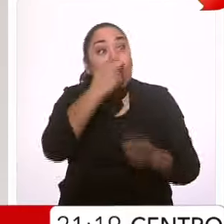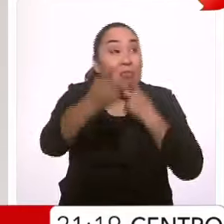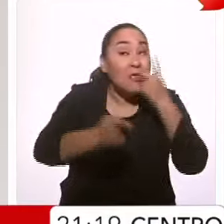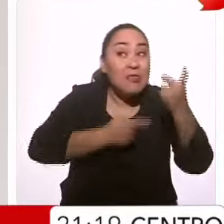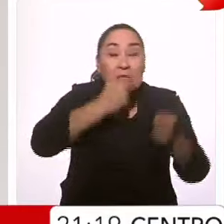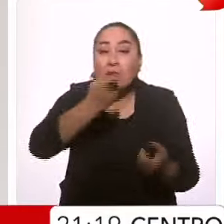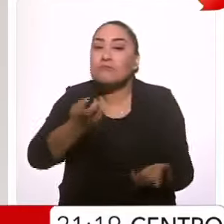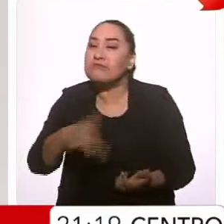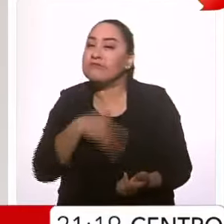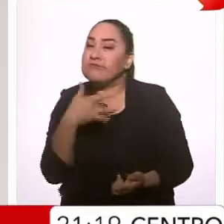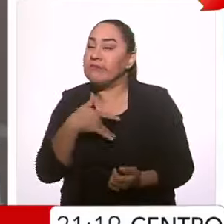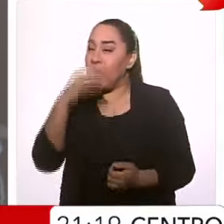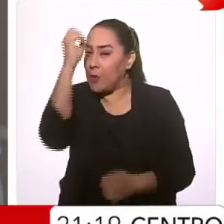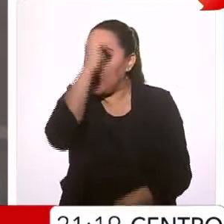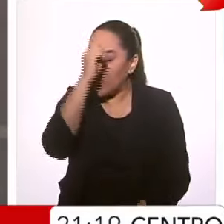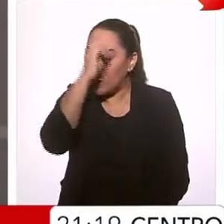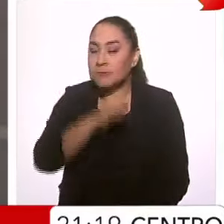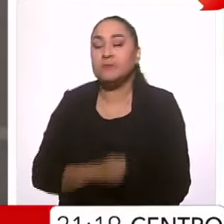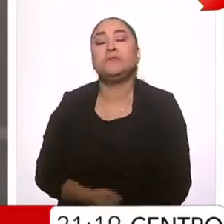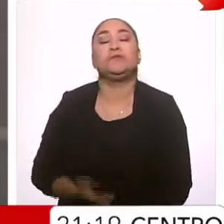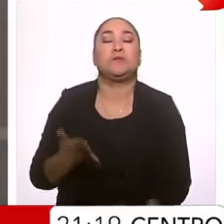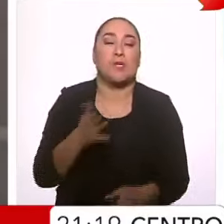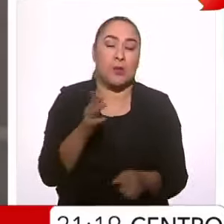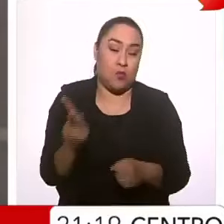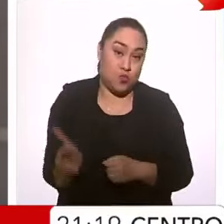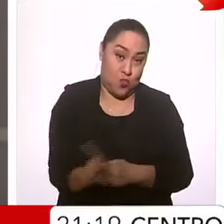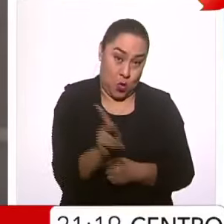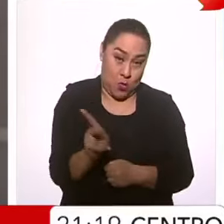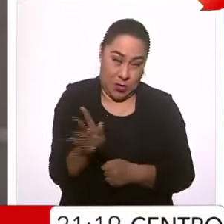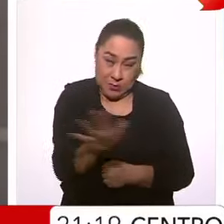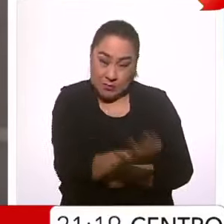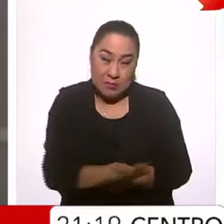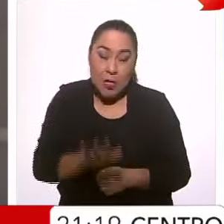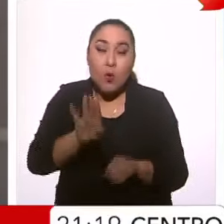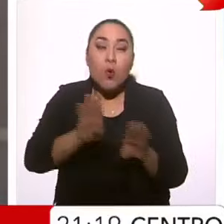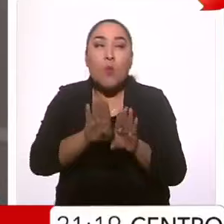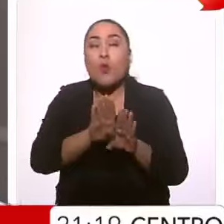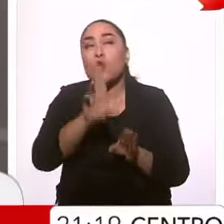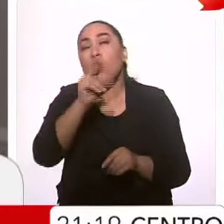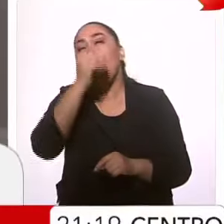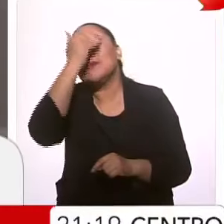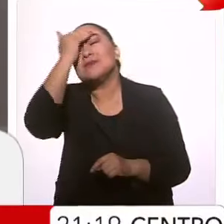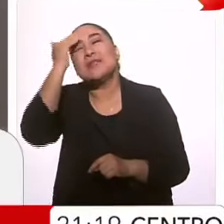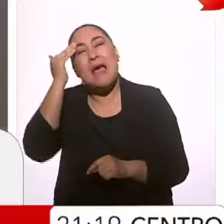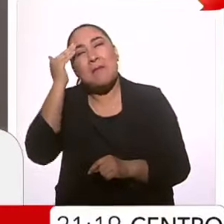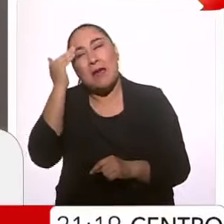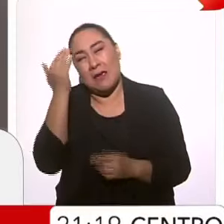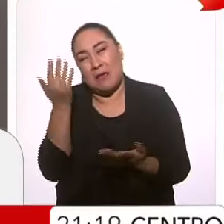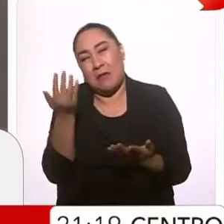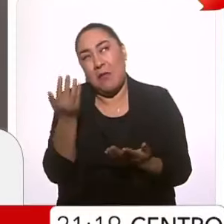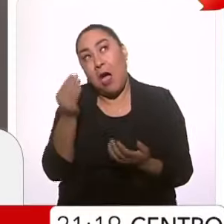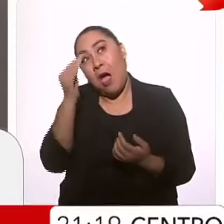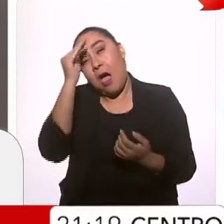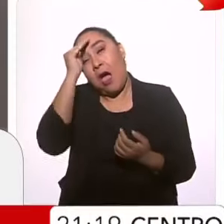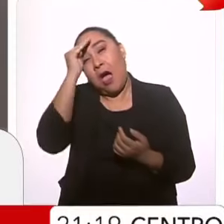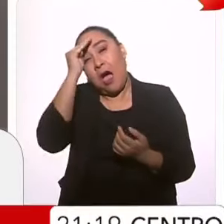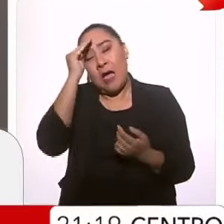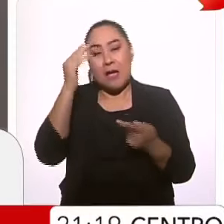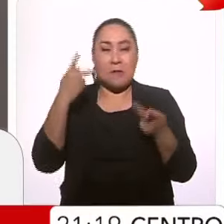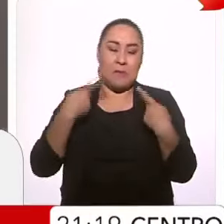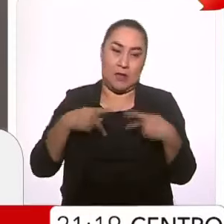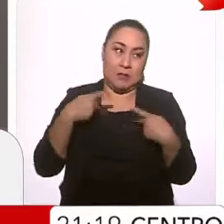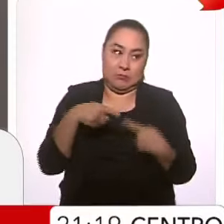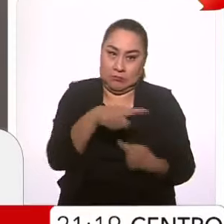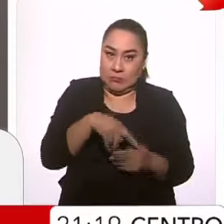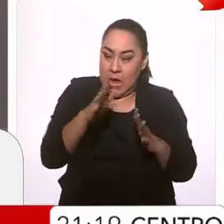senadora? Para quien el pueblo es una masa inconsciente, pudieran creer que la gente hoy no está